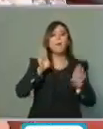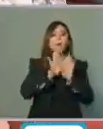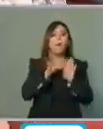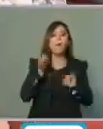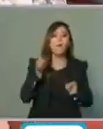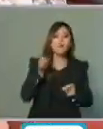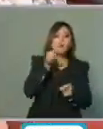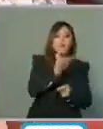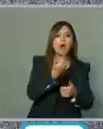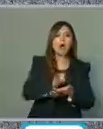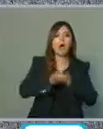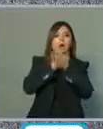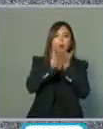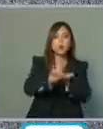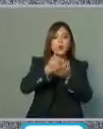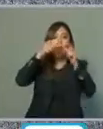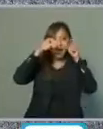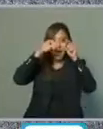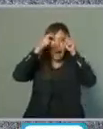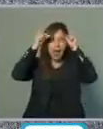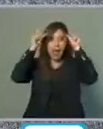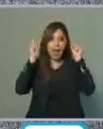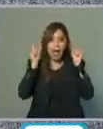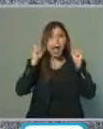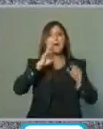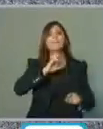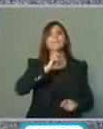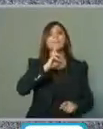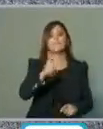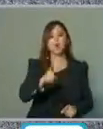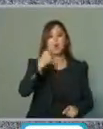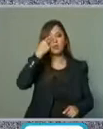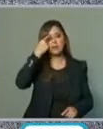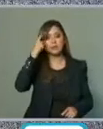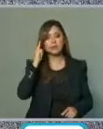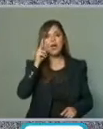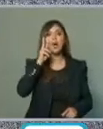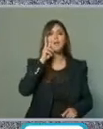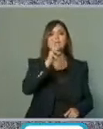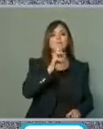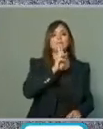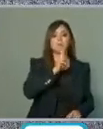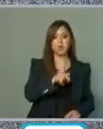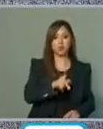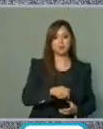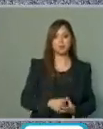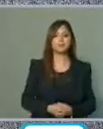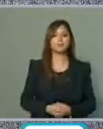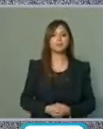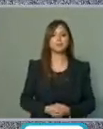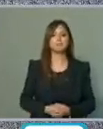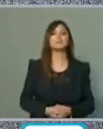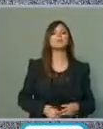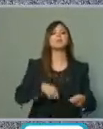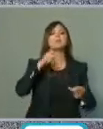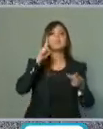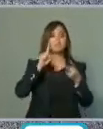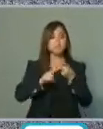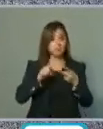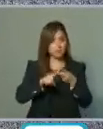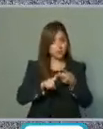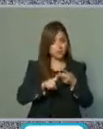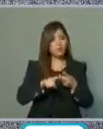truco para agrandar y embellecer aún más la mirada. Paso 2 es aplicarlo